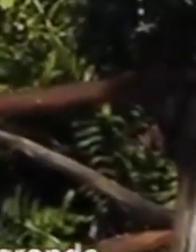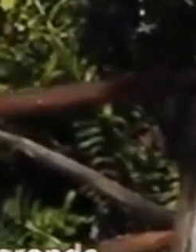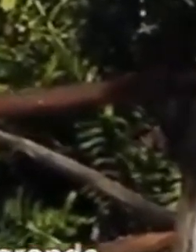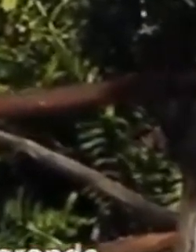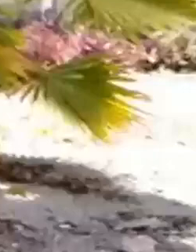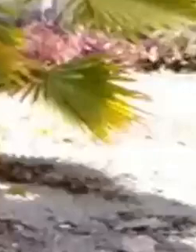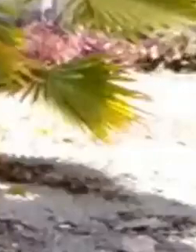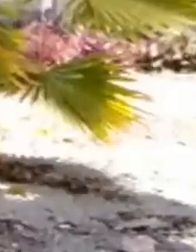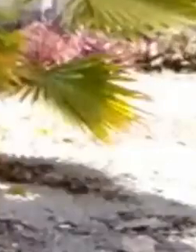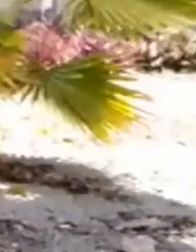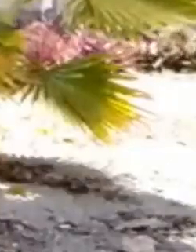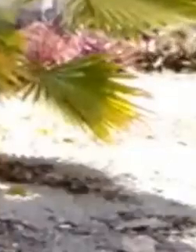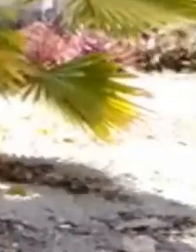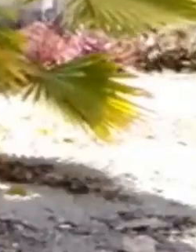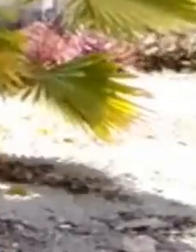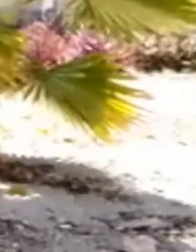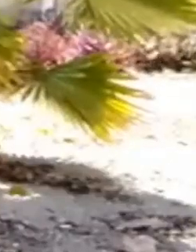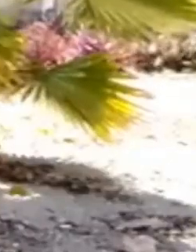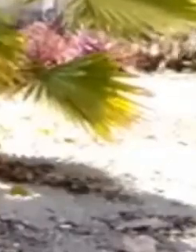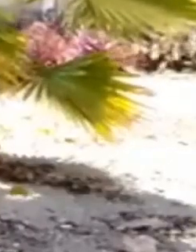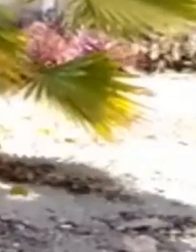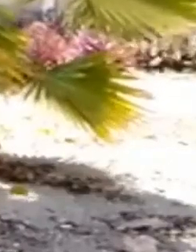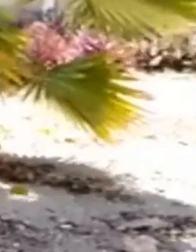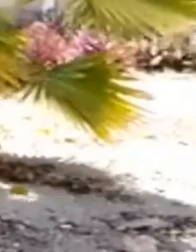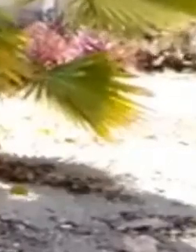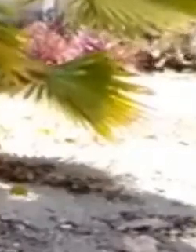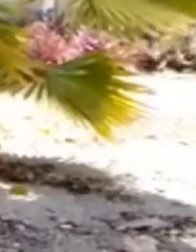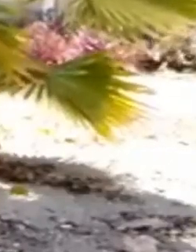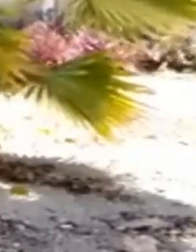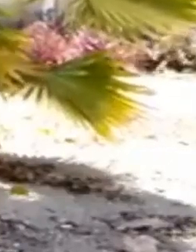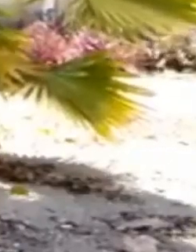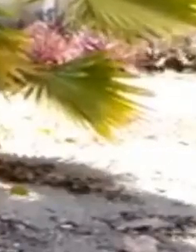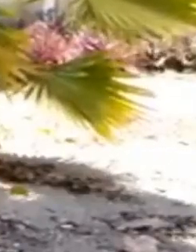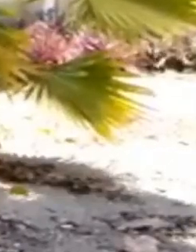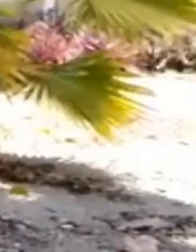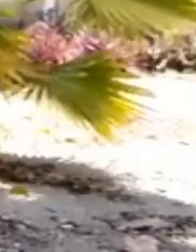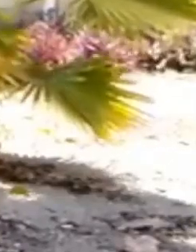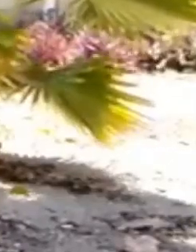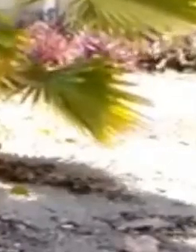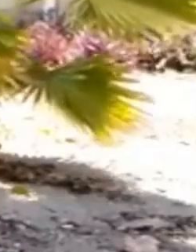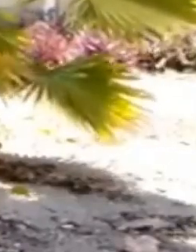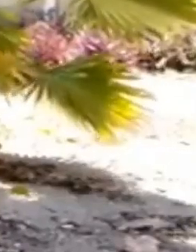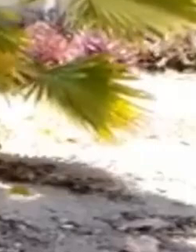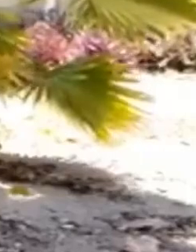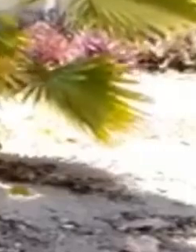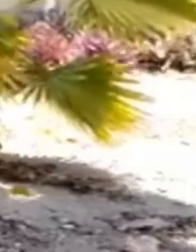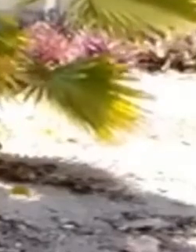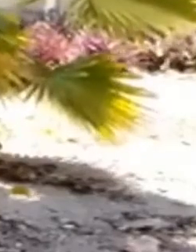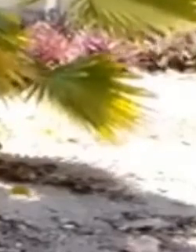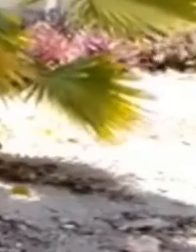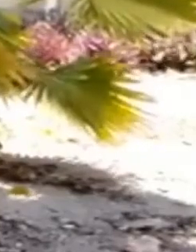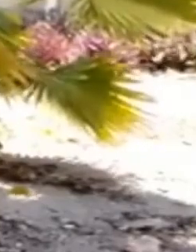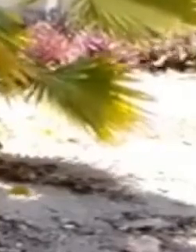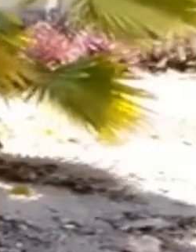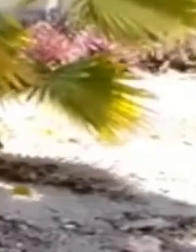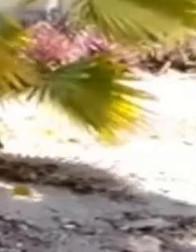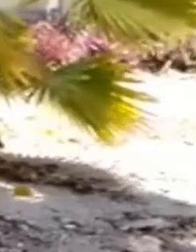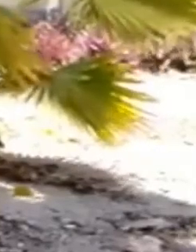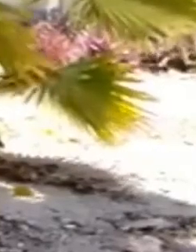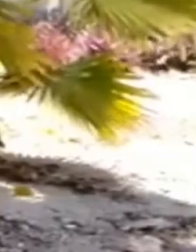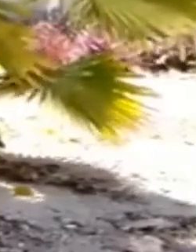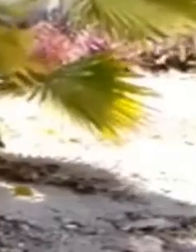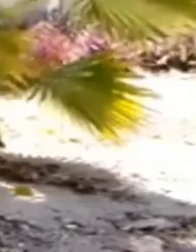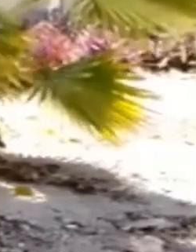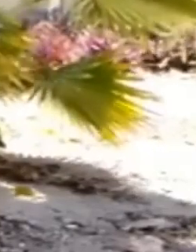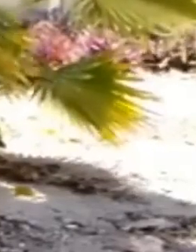grande. Es el área más rocosa, el área más alta de nuestro ejido y que no está